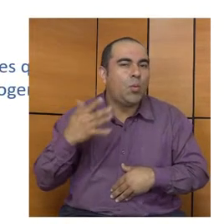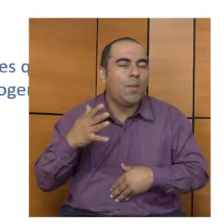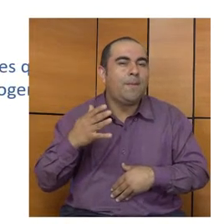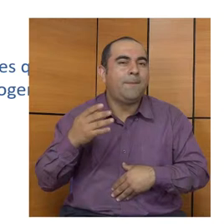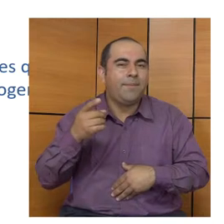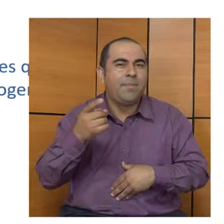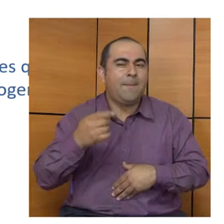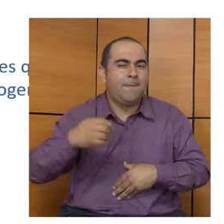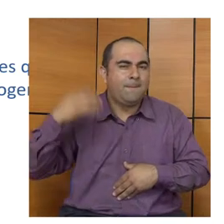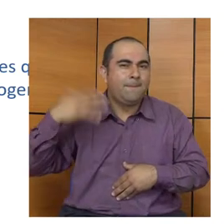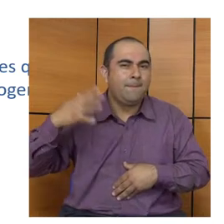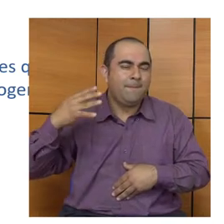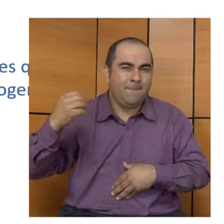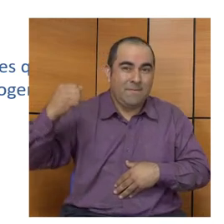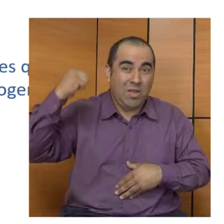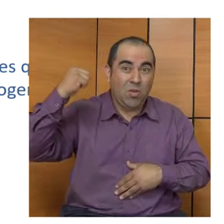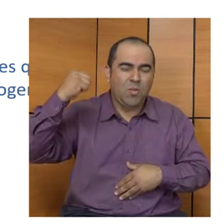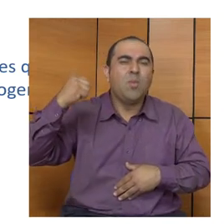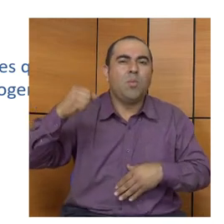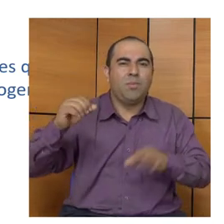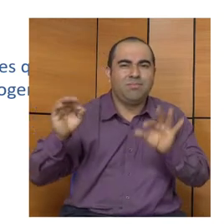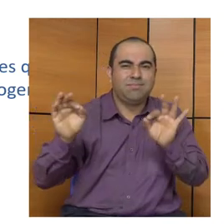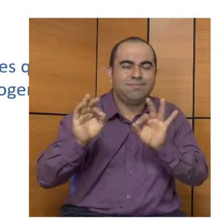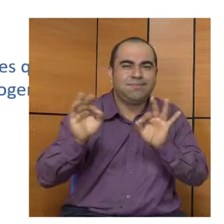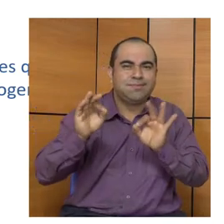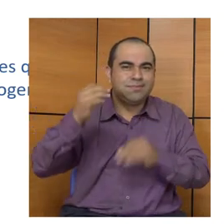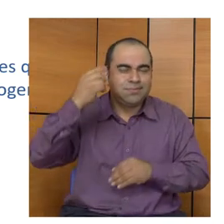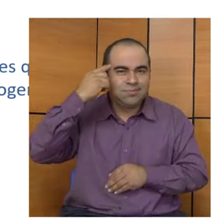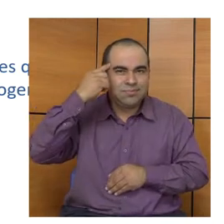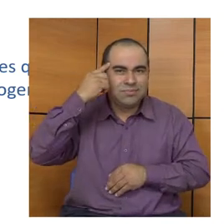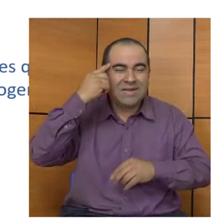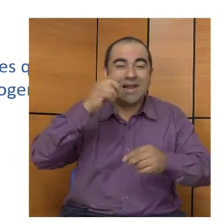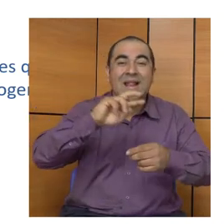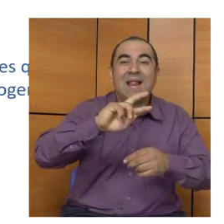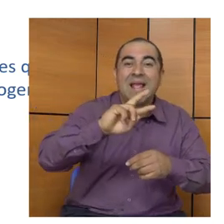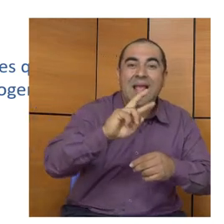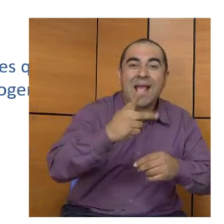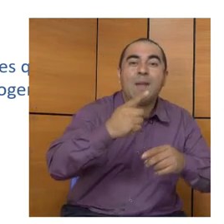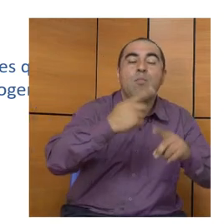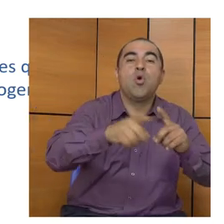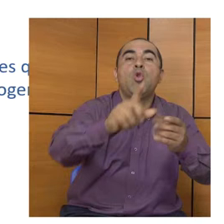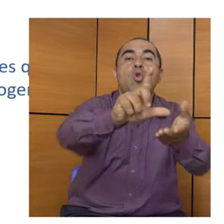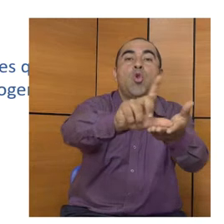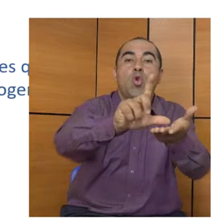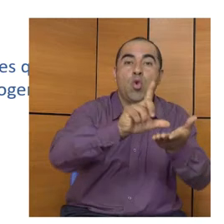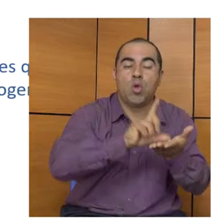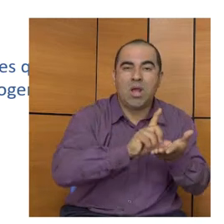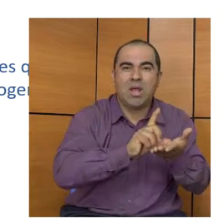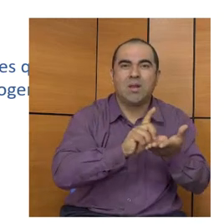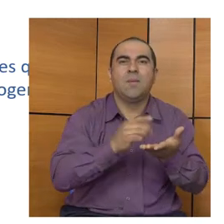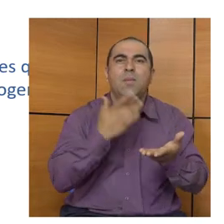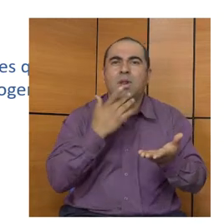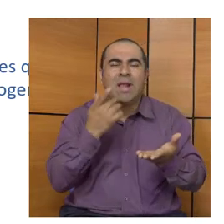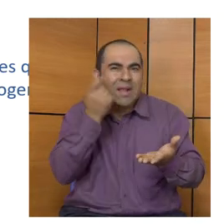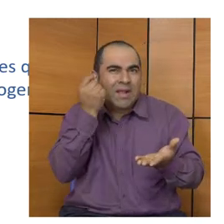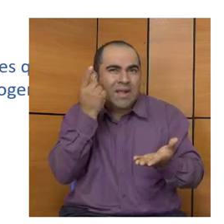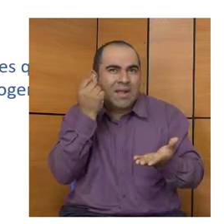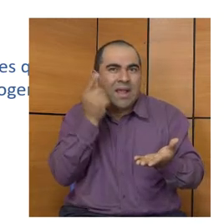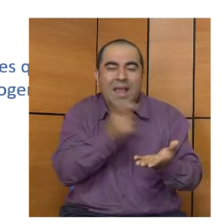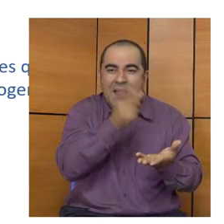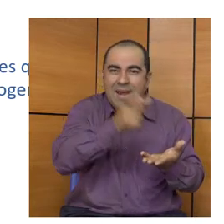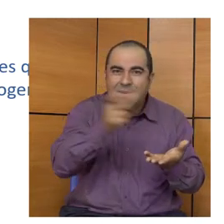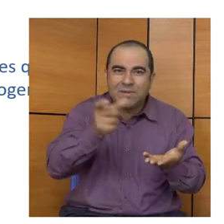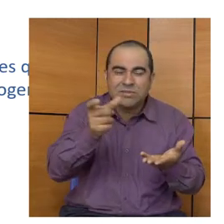mayor poder de explicación que las variables demográficas, a la hora de entender por qué la gente